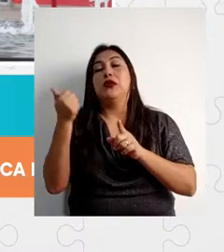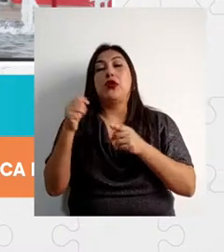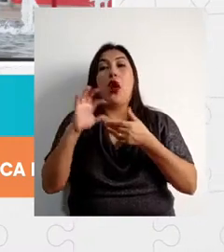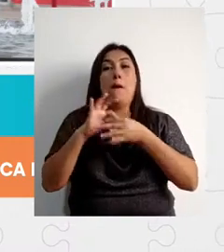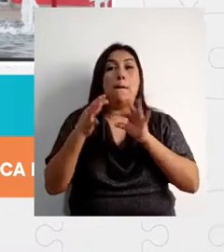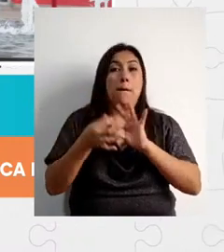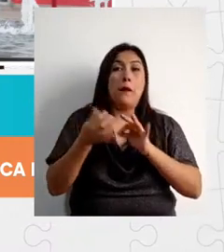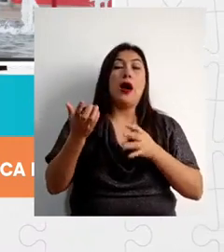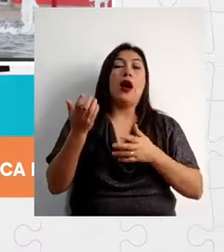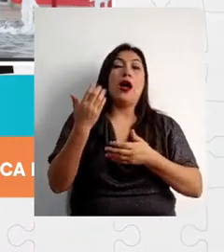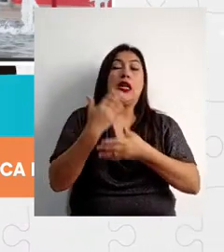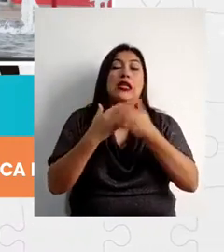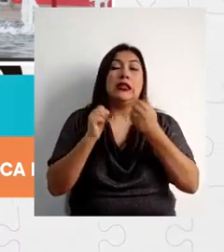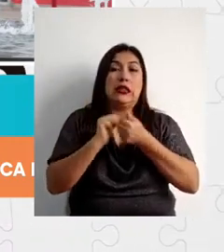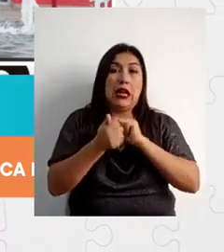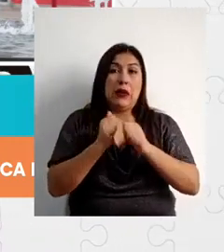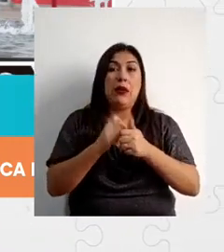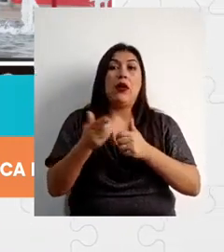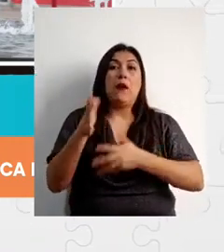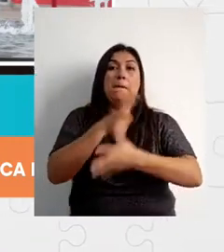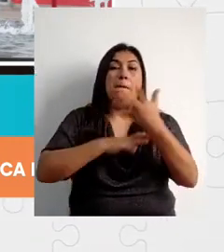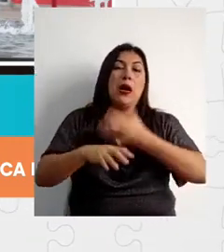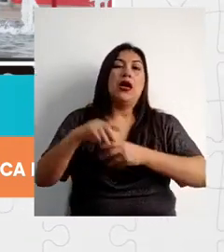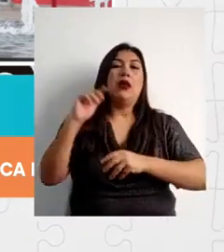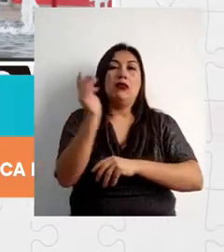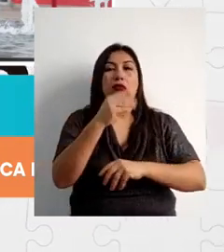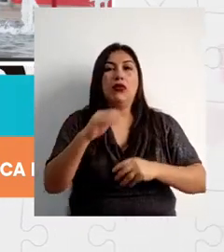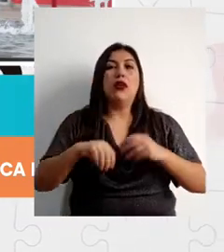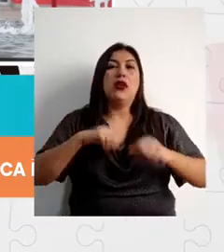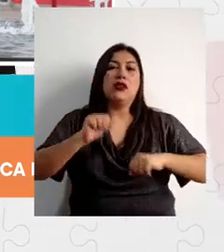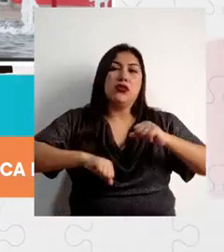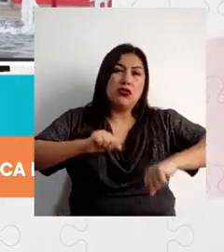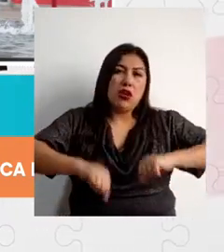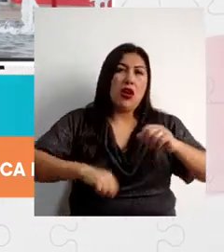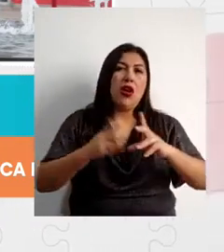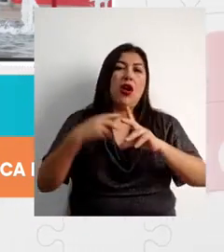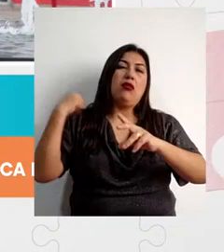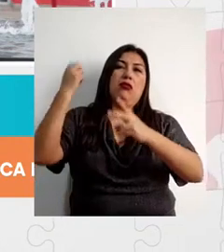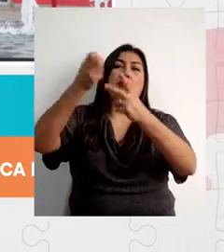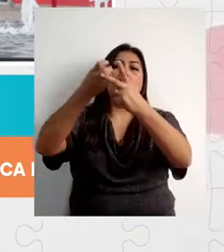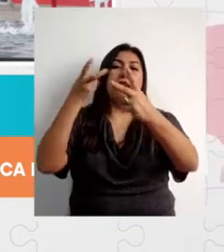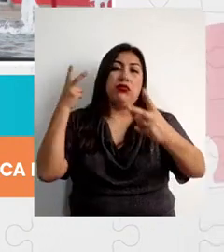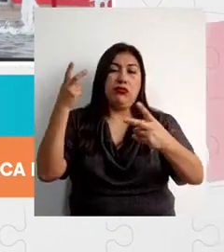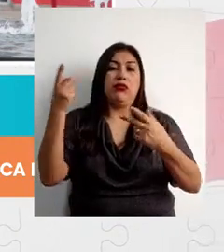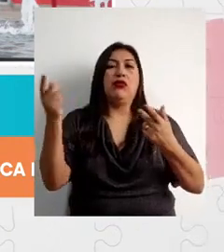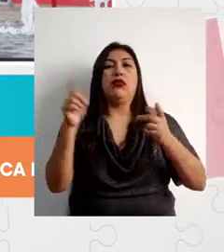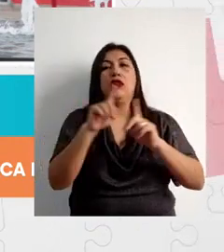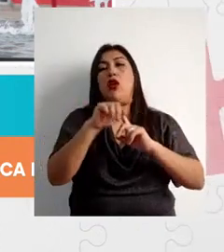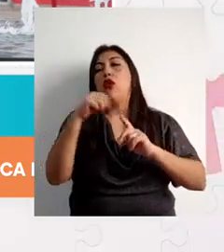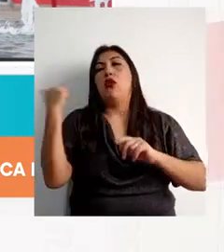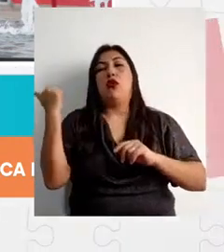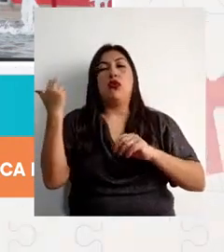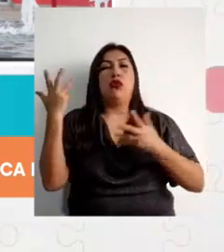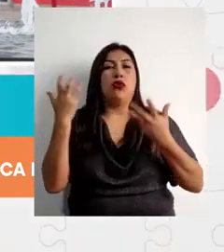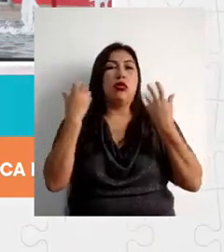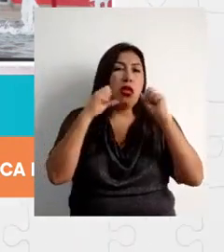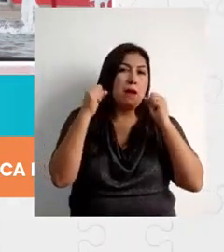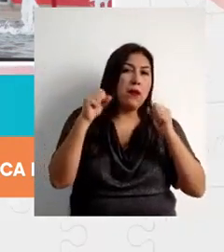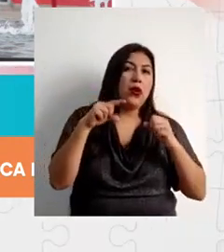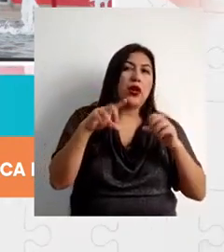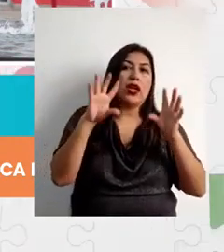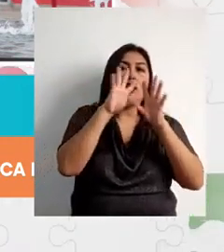el badminton, el taekwondo, el ciclismo y el tiro con arco, y así como los deportes de la Asociación